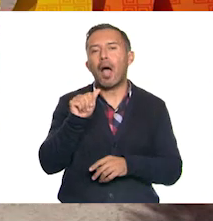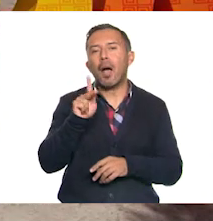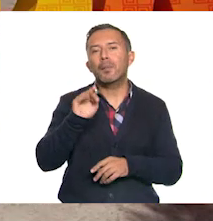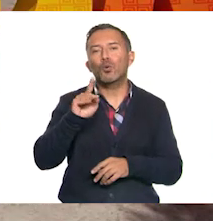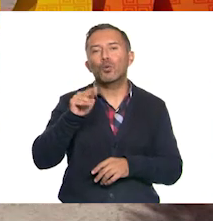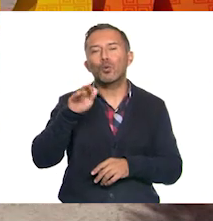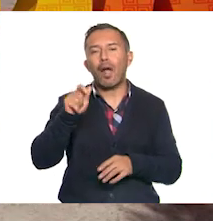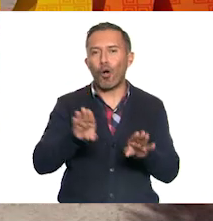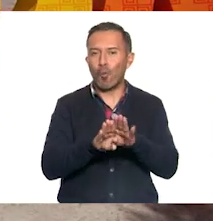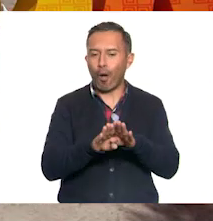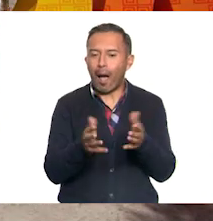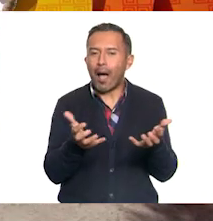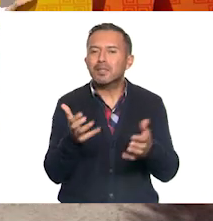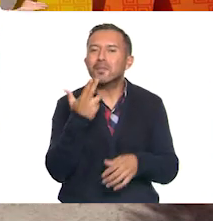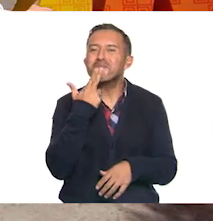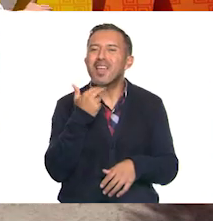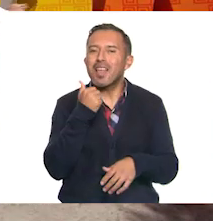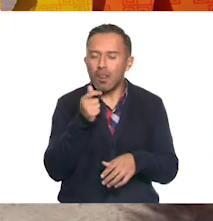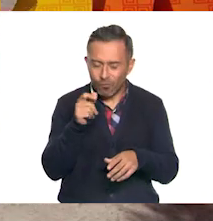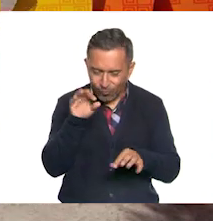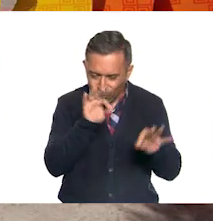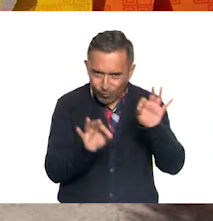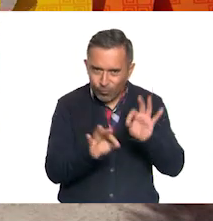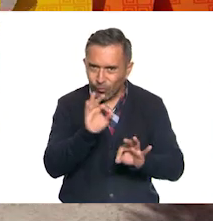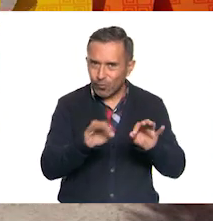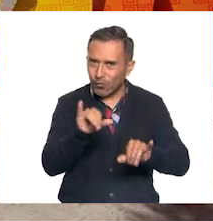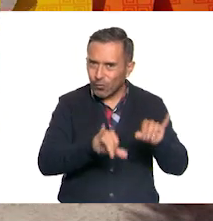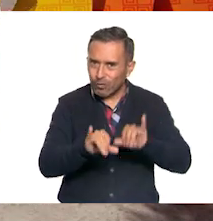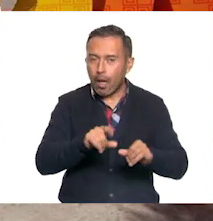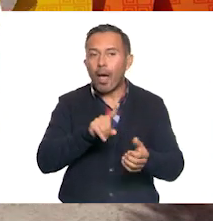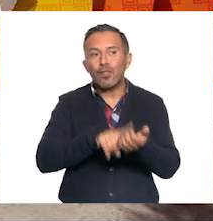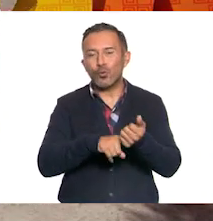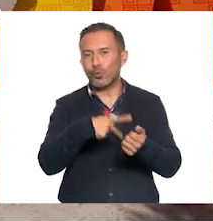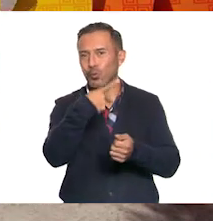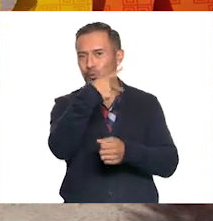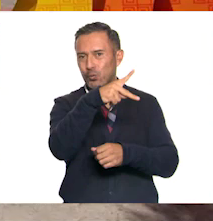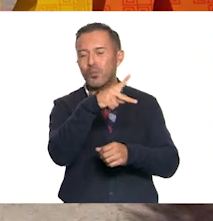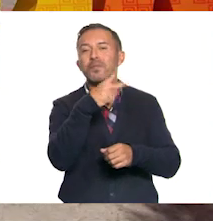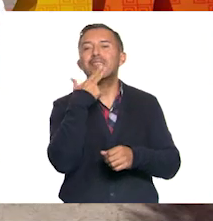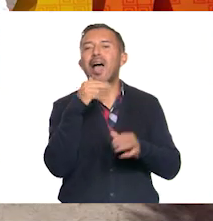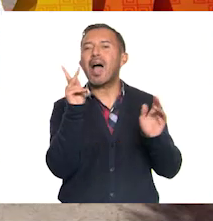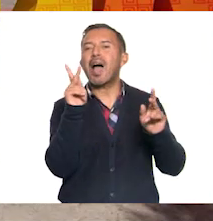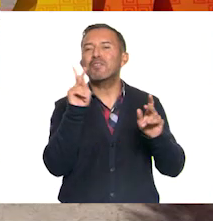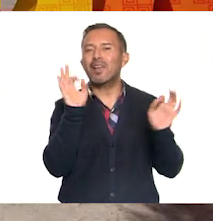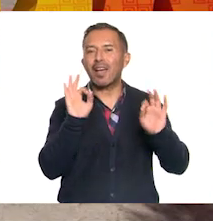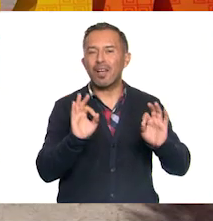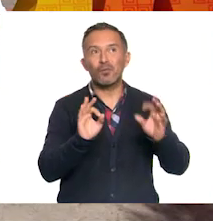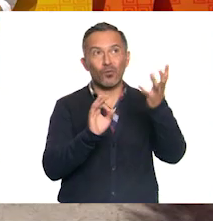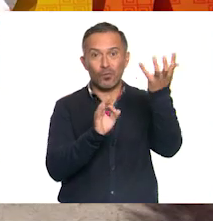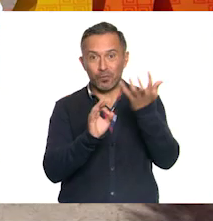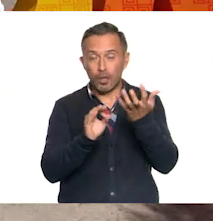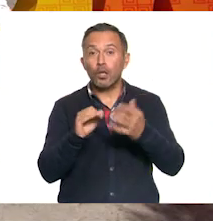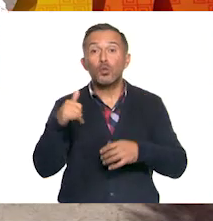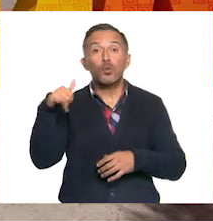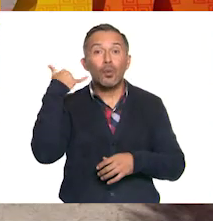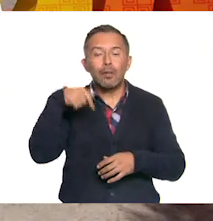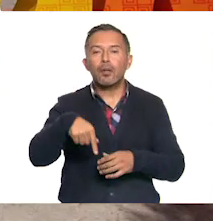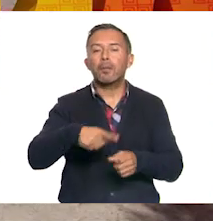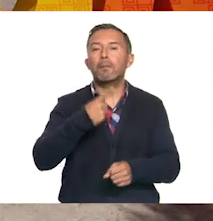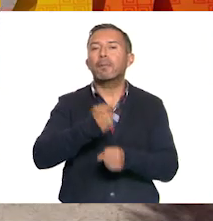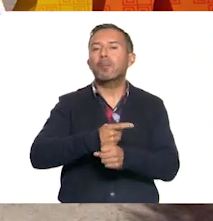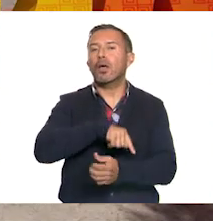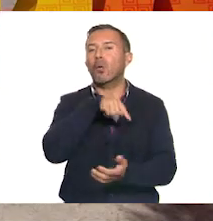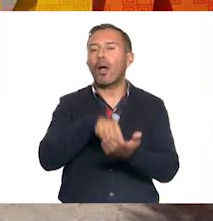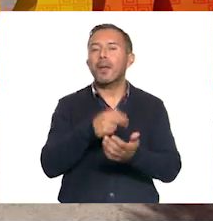y además derivados de las colmenas de las abejas. Yucatán es el principal productor de miel